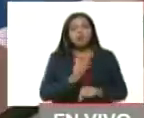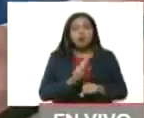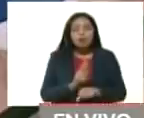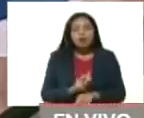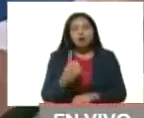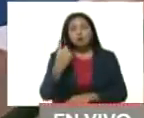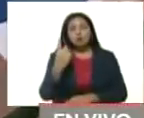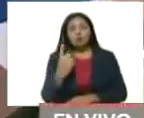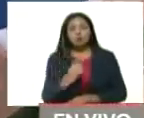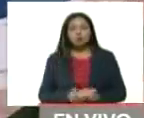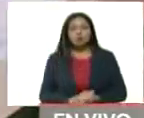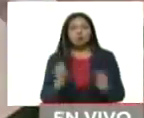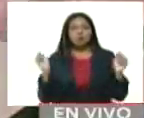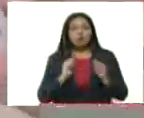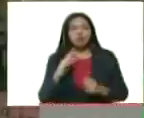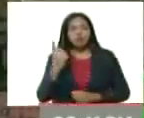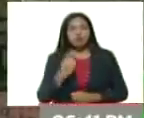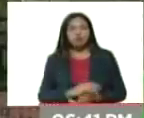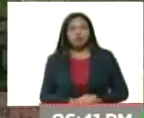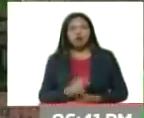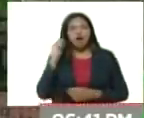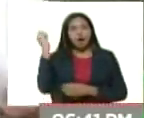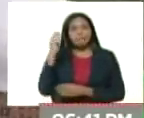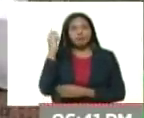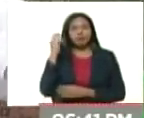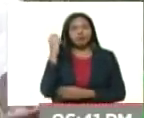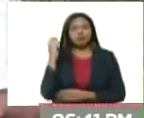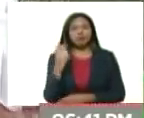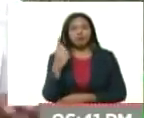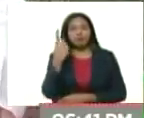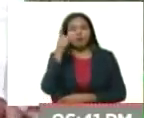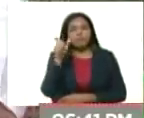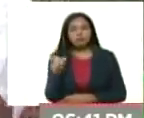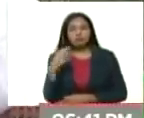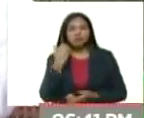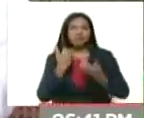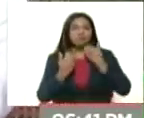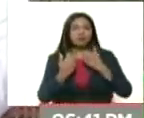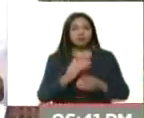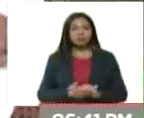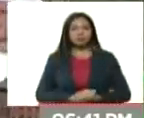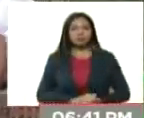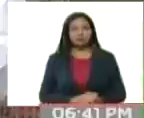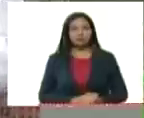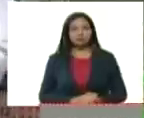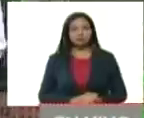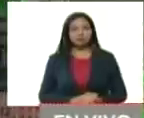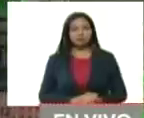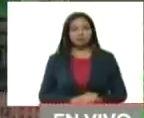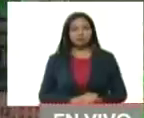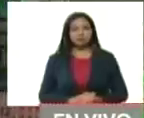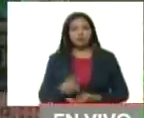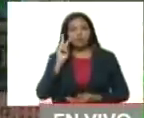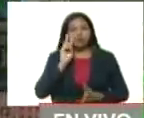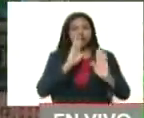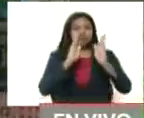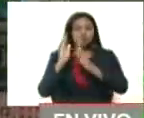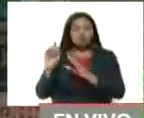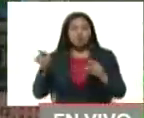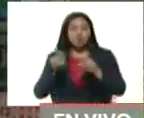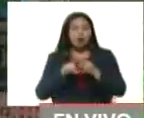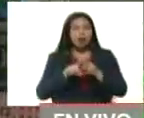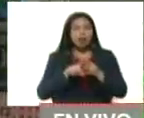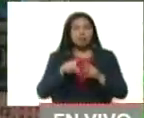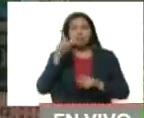1, Cojedes con 1 y Apure con 1 solo caso. En cuanto a la distribución por sexo, se